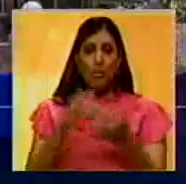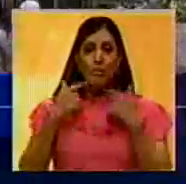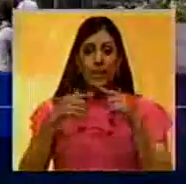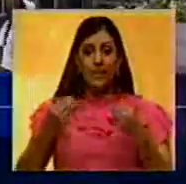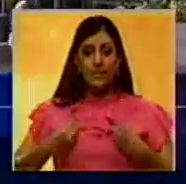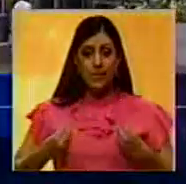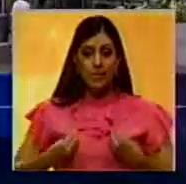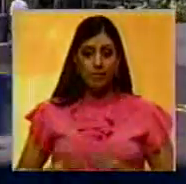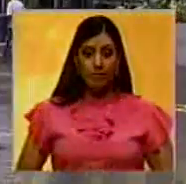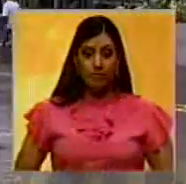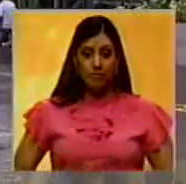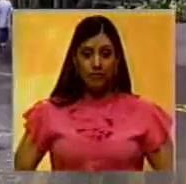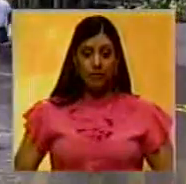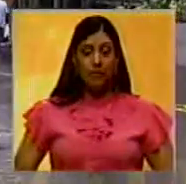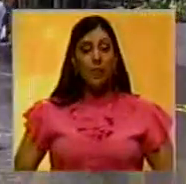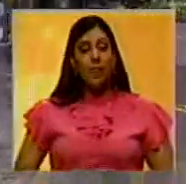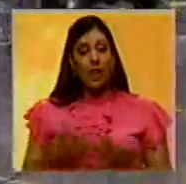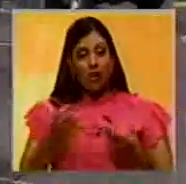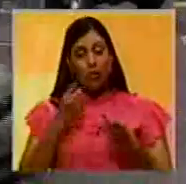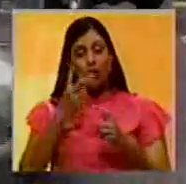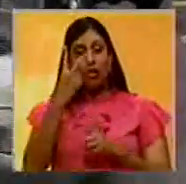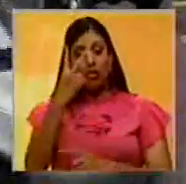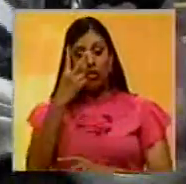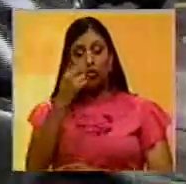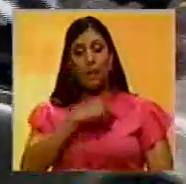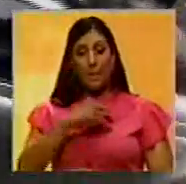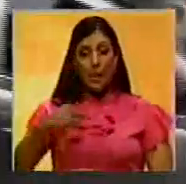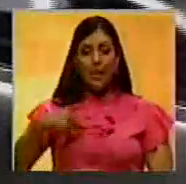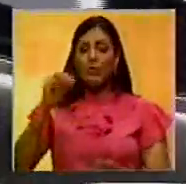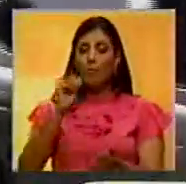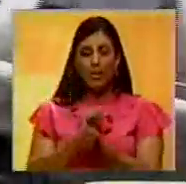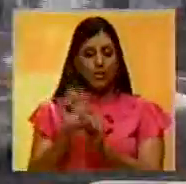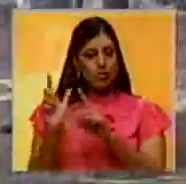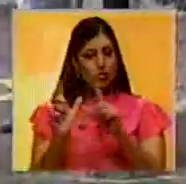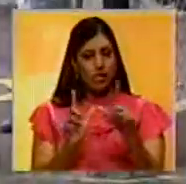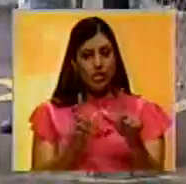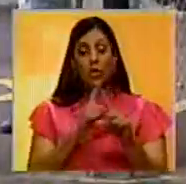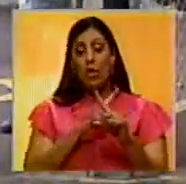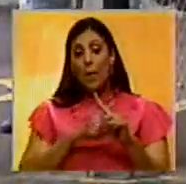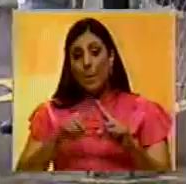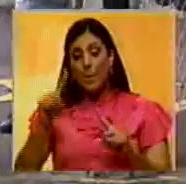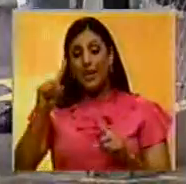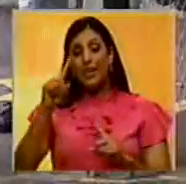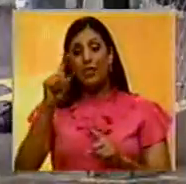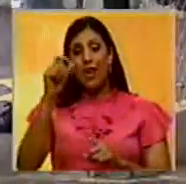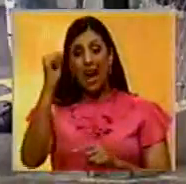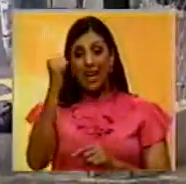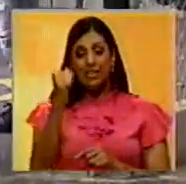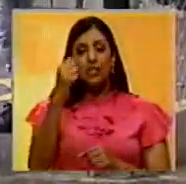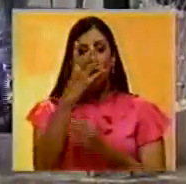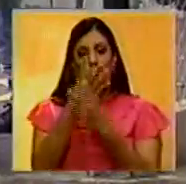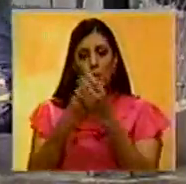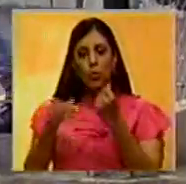vida. Señalaron que 2 de los antisociales fueron detenidos, sin embargo, dicen que el homicida no